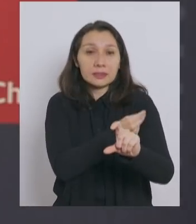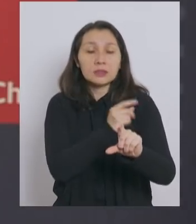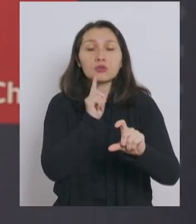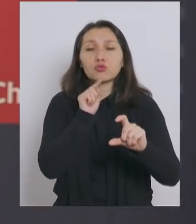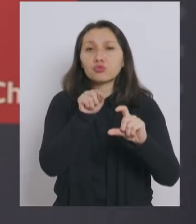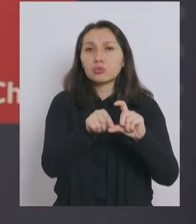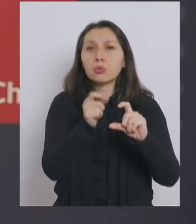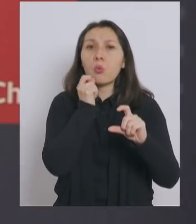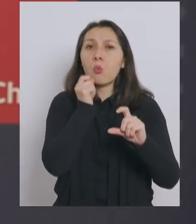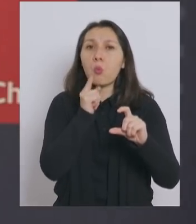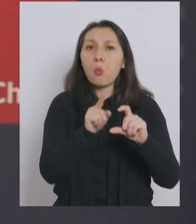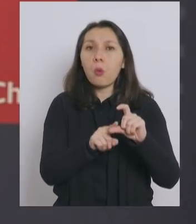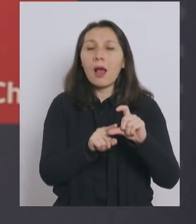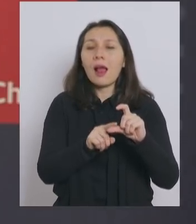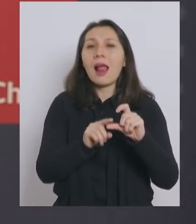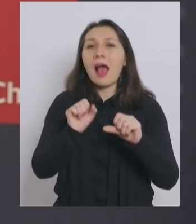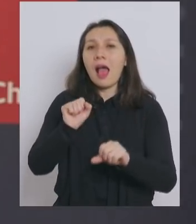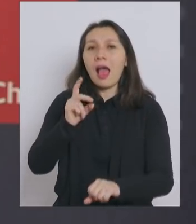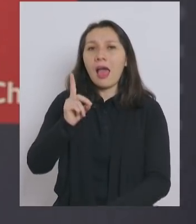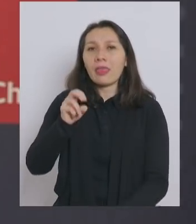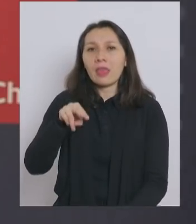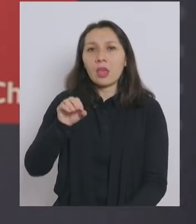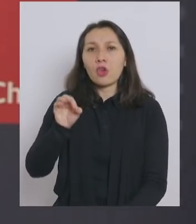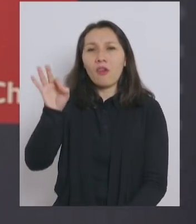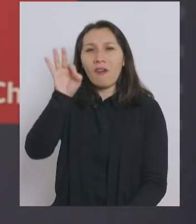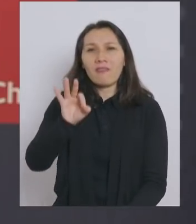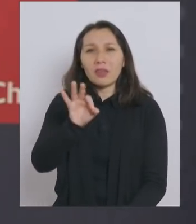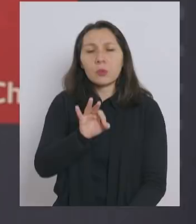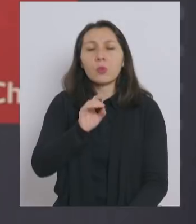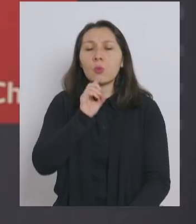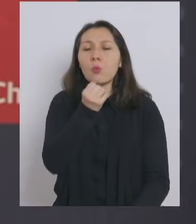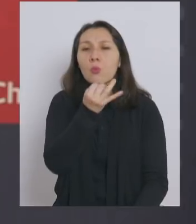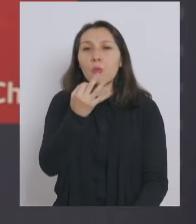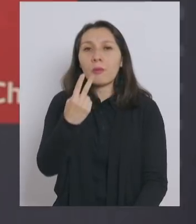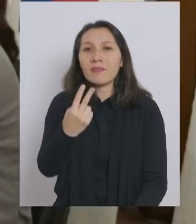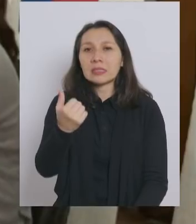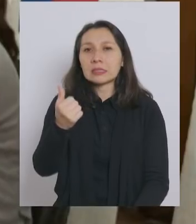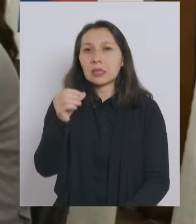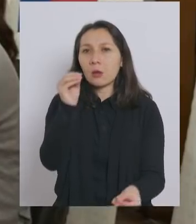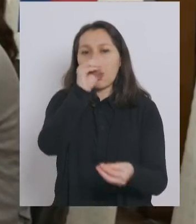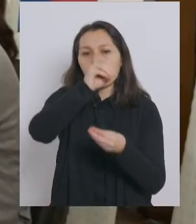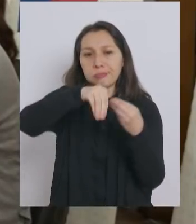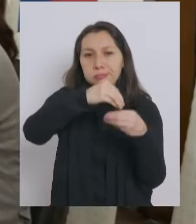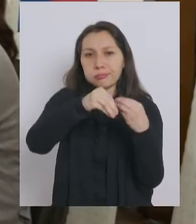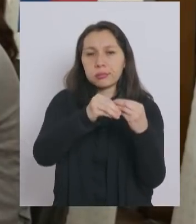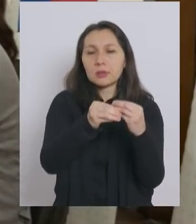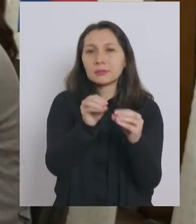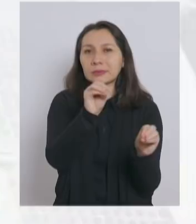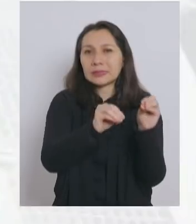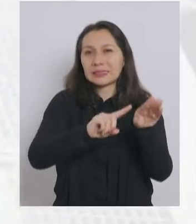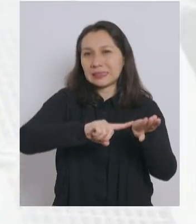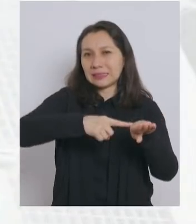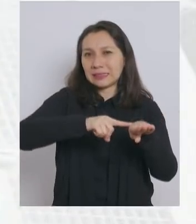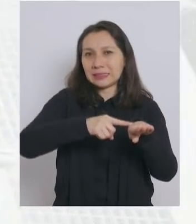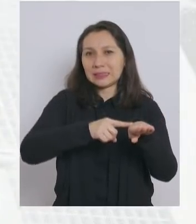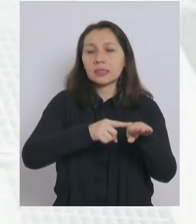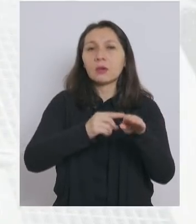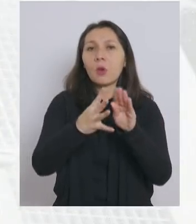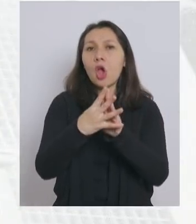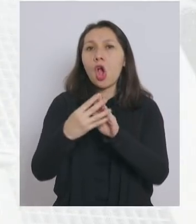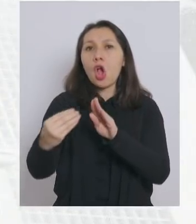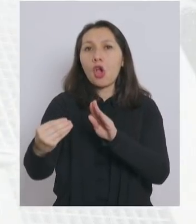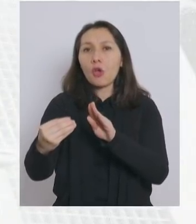vacuna corresponde a un adenovirus de tipo 26, que es producido por tecnología recombinante. Este adenovirus es de